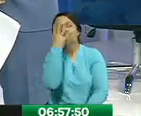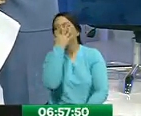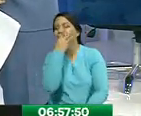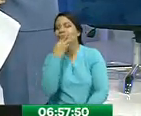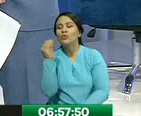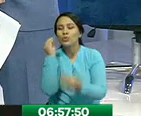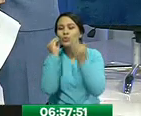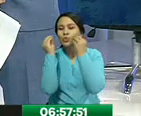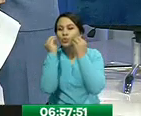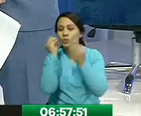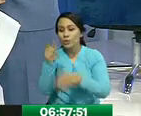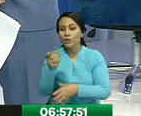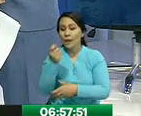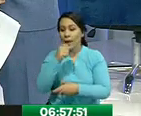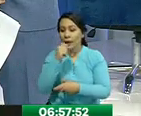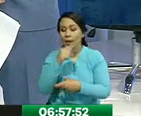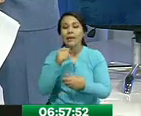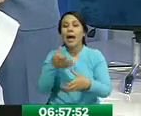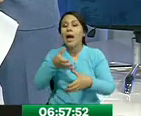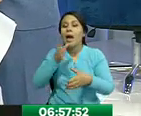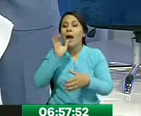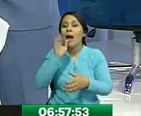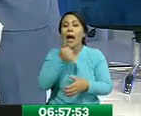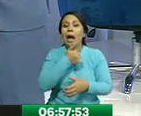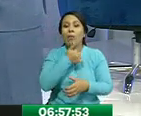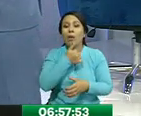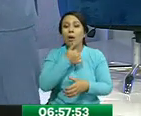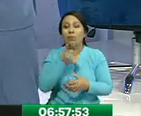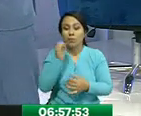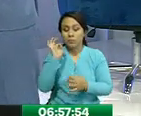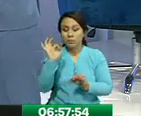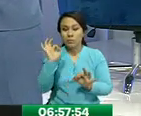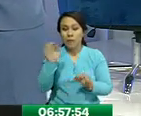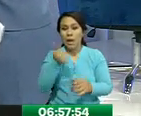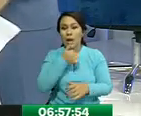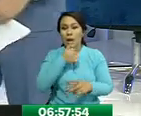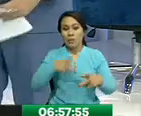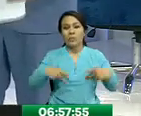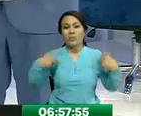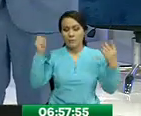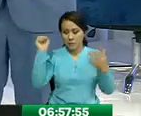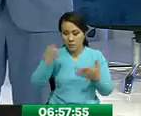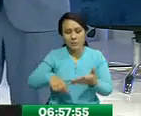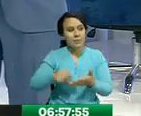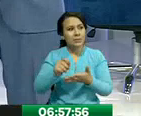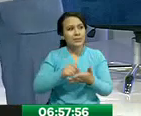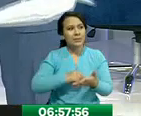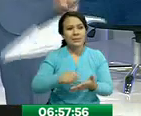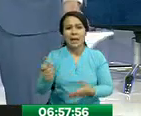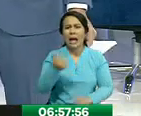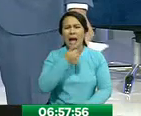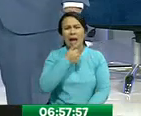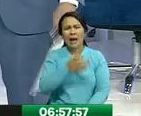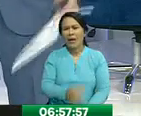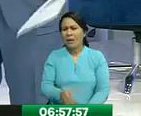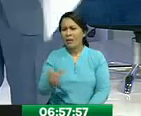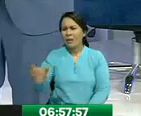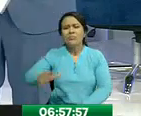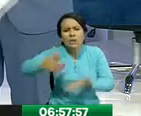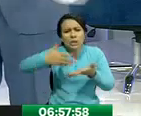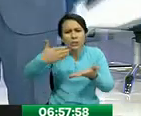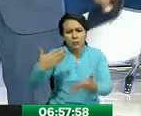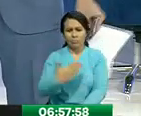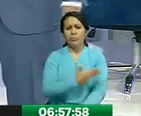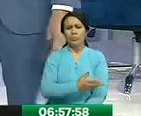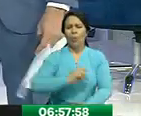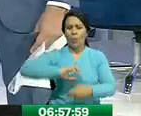su desayuno, su guineíto, su agüita nutritiva, porque el agua es vida, mi niña. ¿Qué linda? Agua le brinda, no es algo encebollado, como una